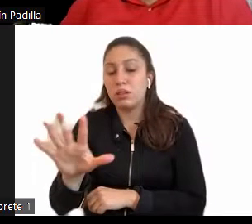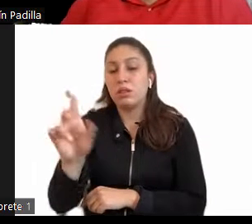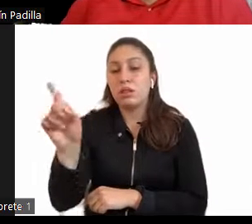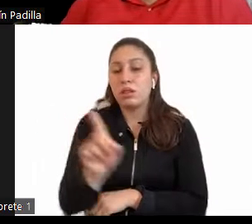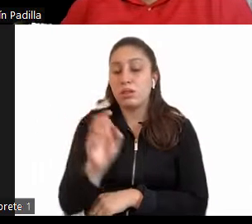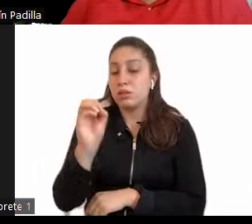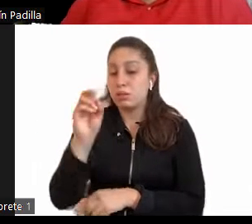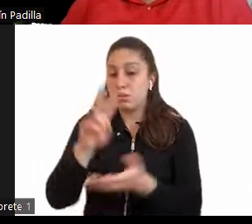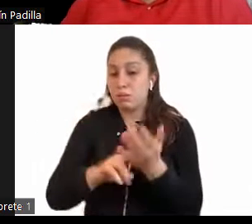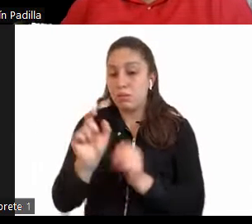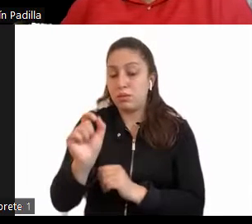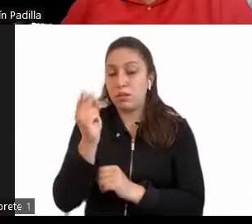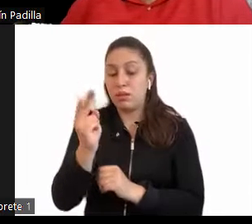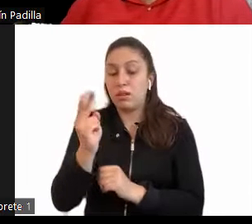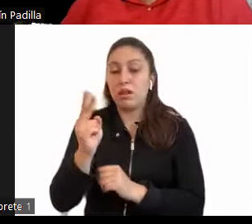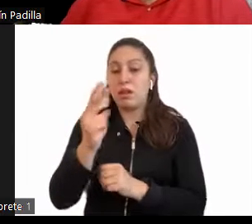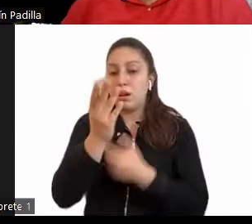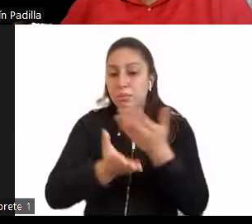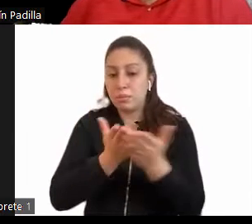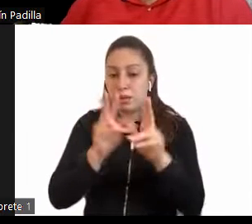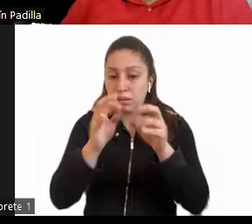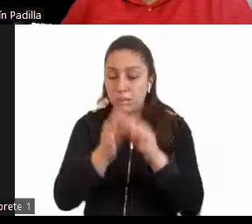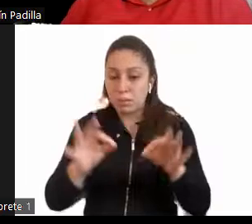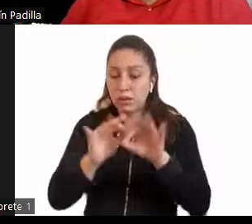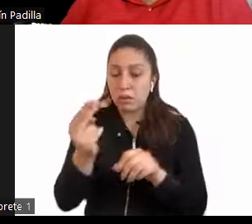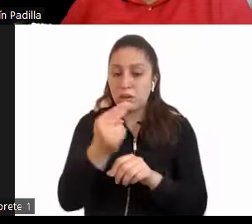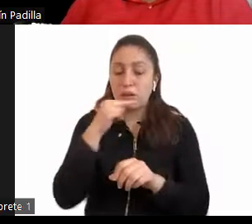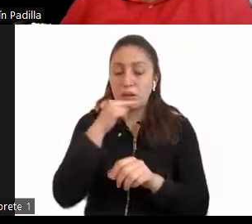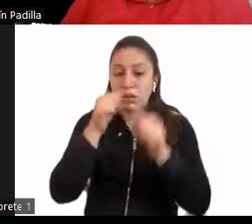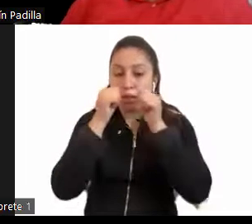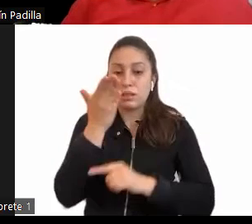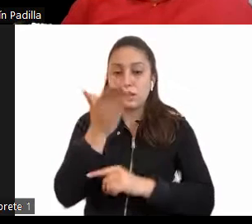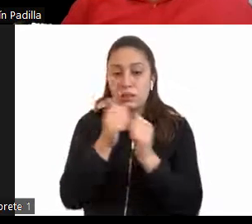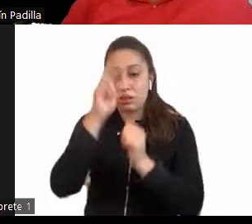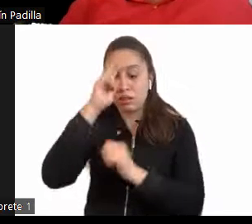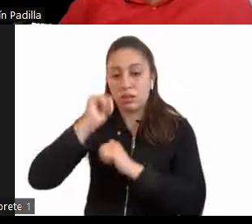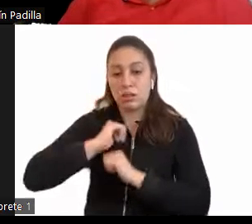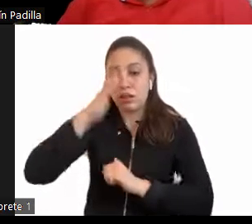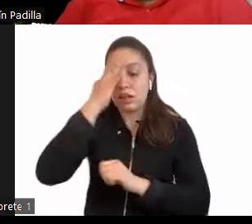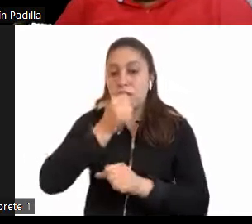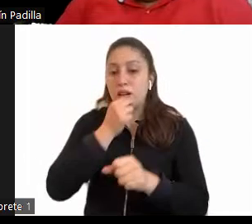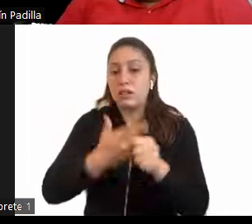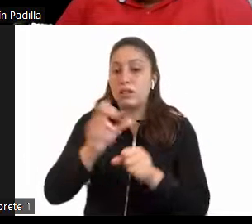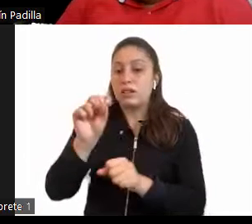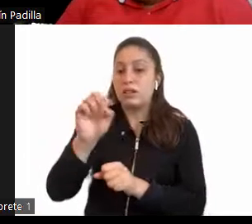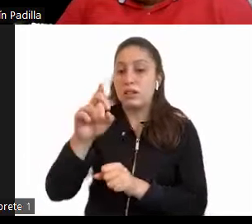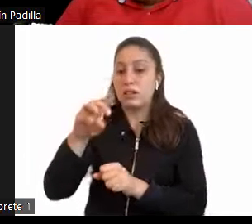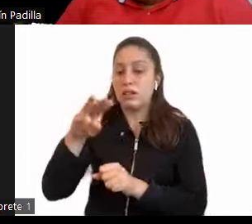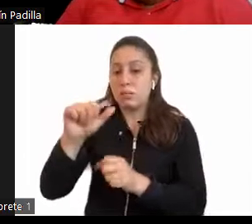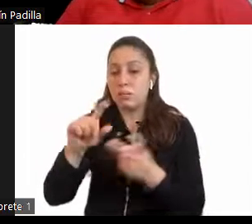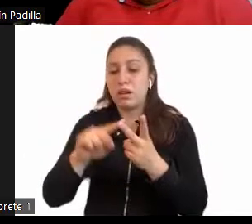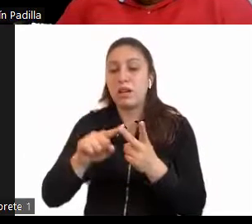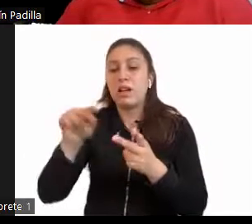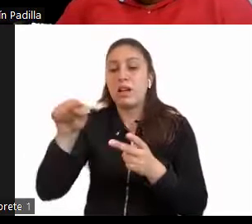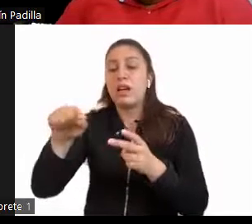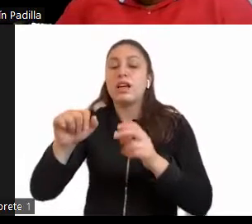MDSPOPA/CSP/0115/2022, la proposición con punto de acuerdo por el que se exhorta a la Secretaría de Medio Ambiente de la Ciudad de México a la instalación del sistema para la captación